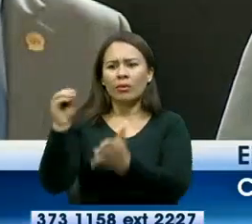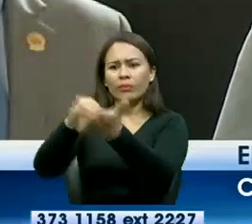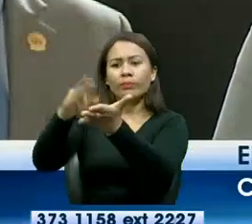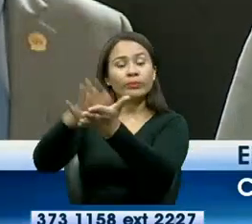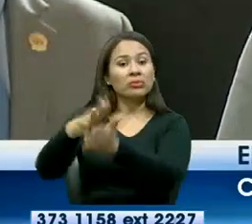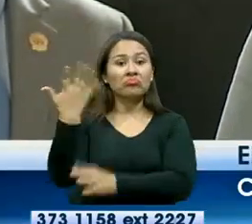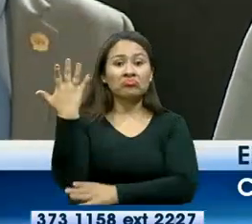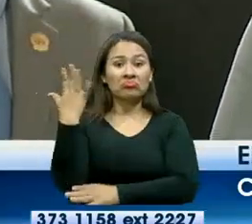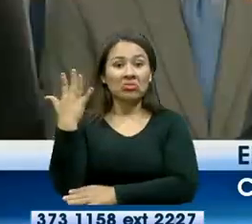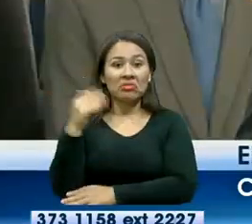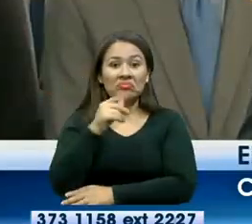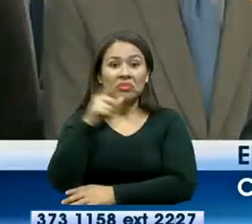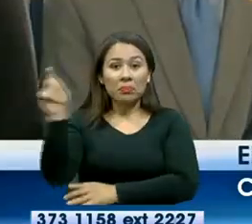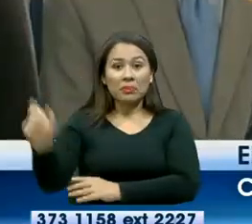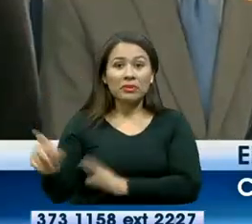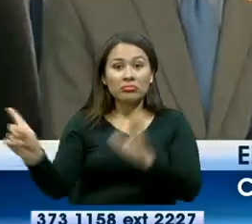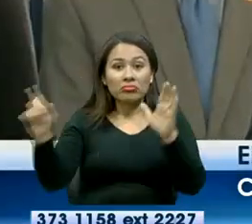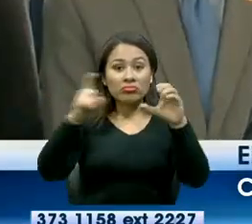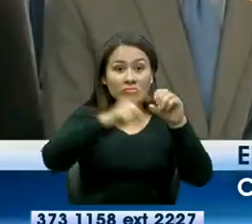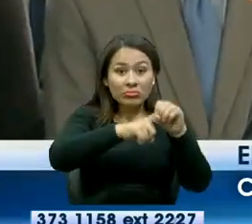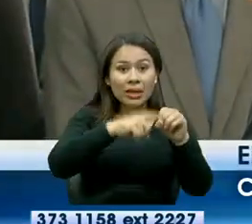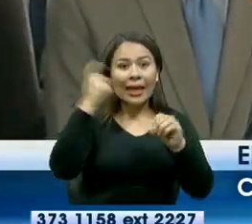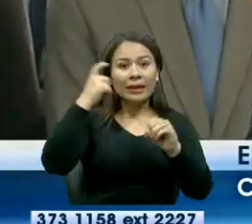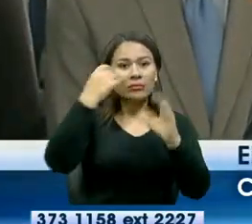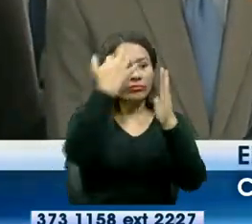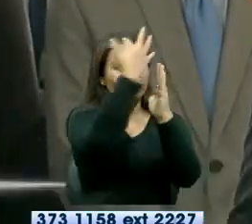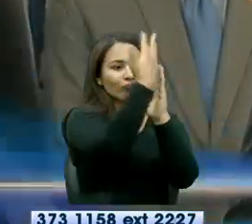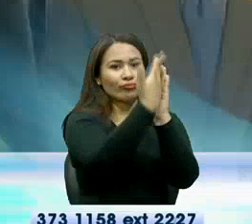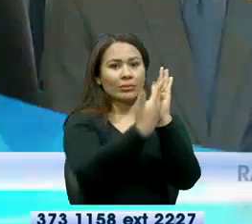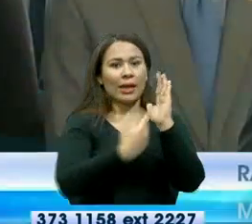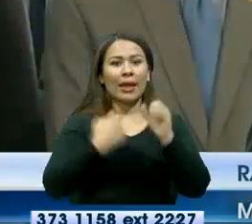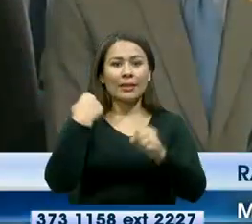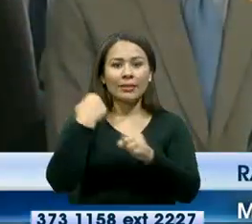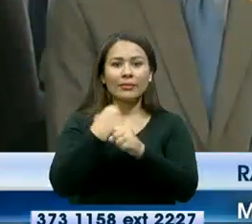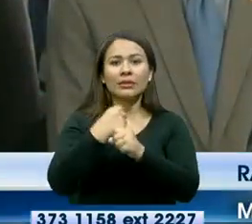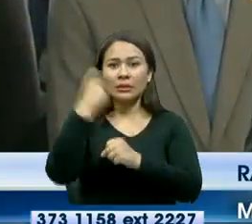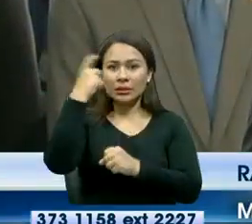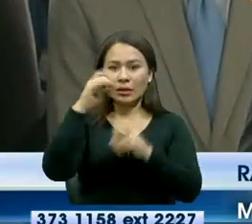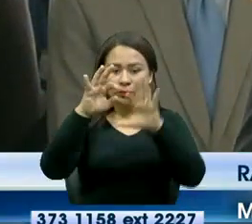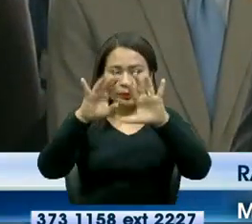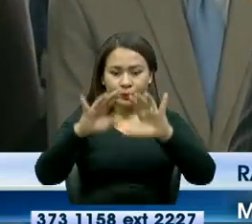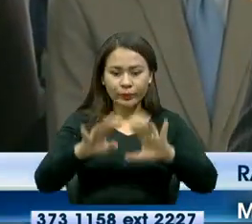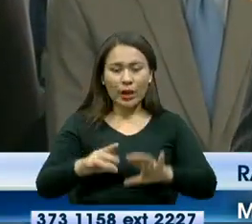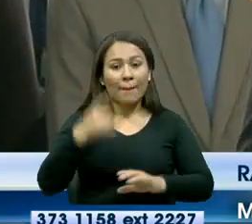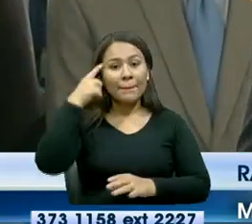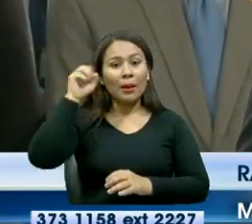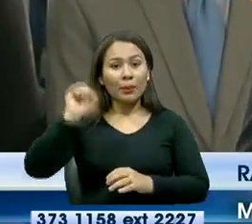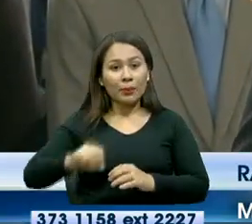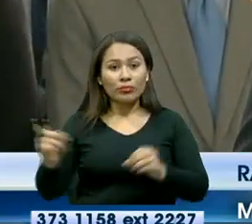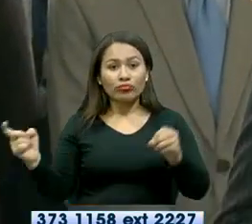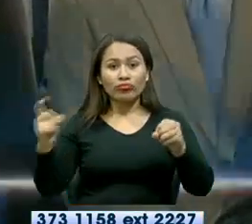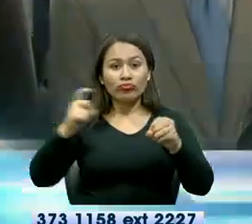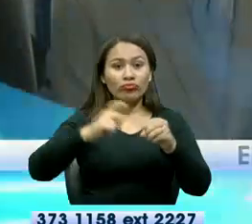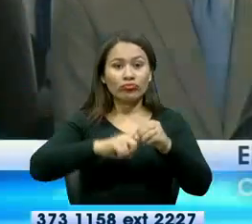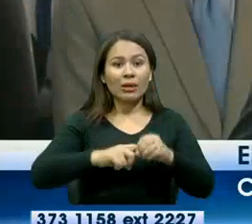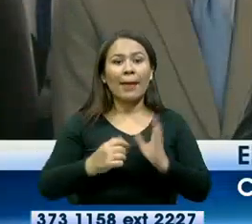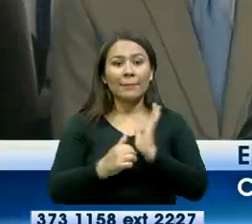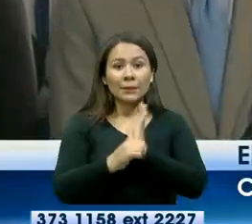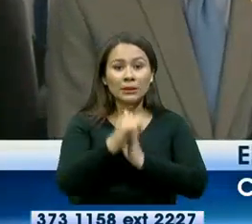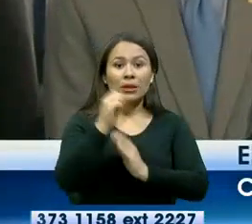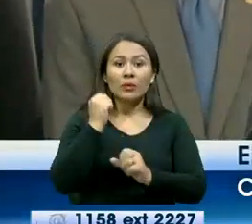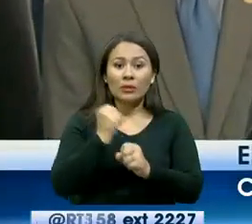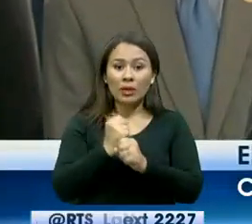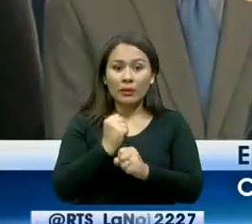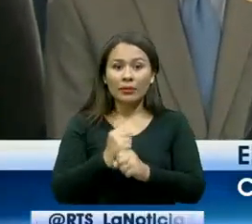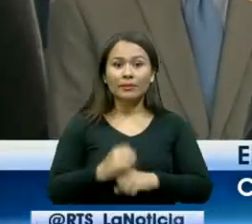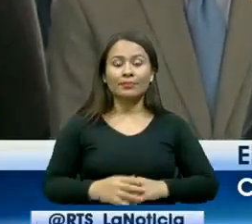ni siquiera son nombrados. Tenemos que generar los instrumentos jurídicos para que sean registrados en el Ministerio de Trabajo, en